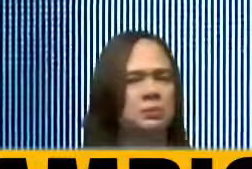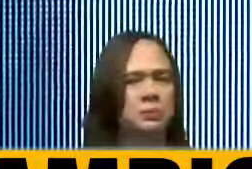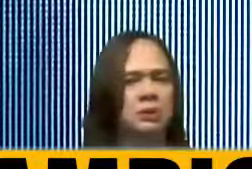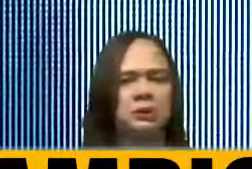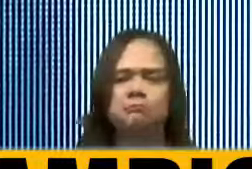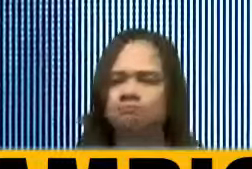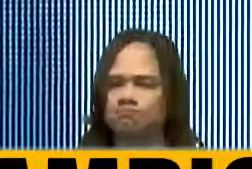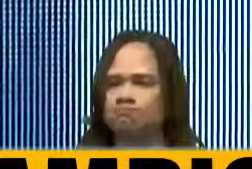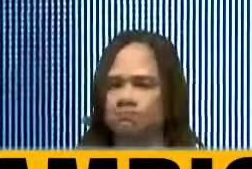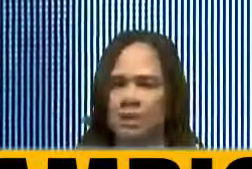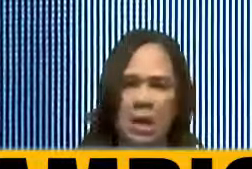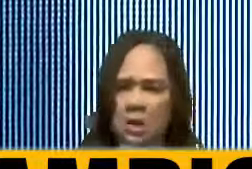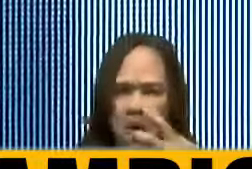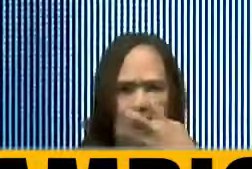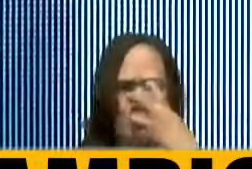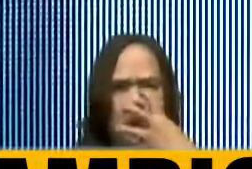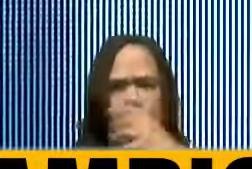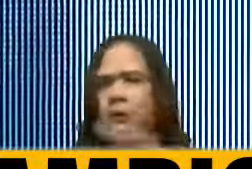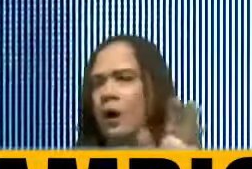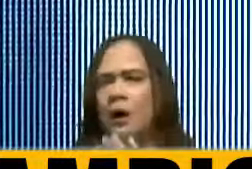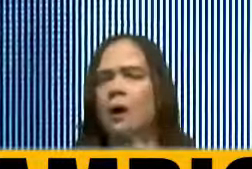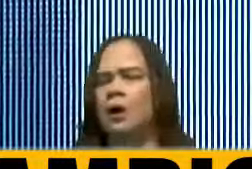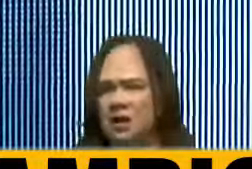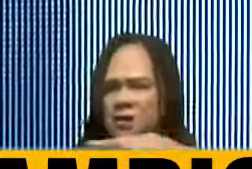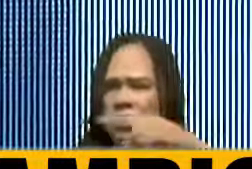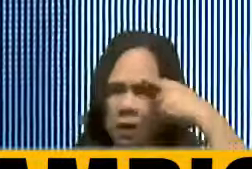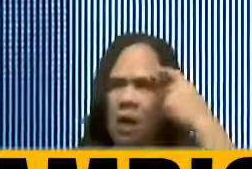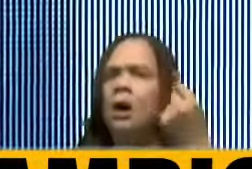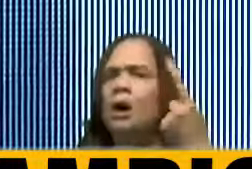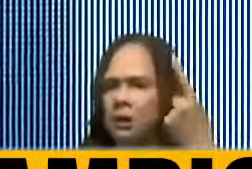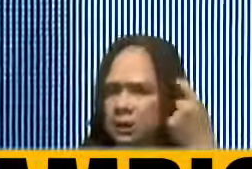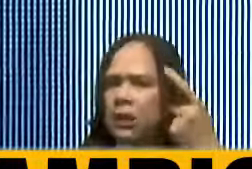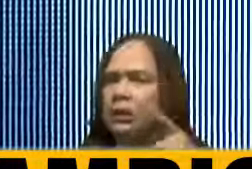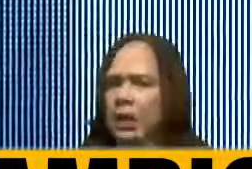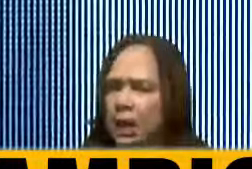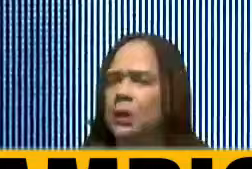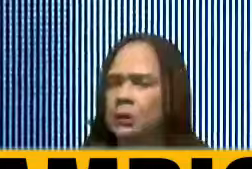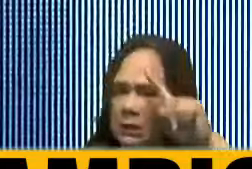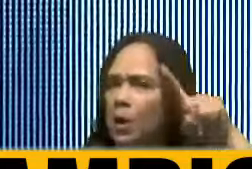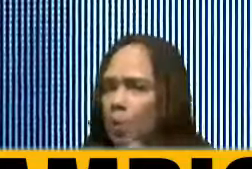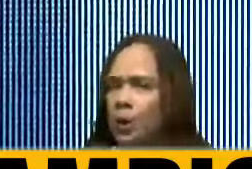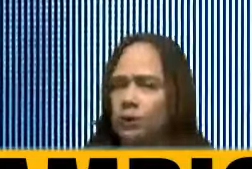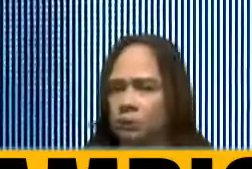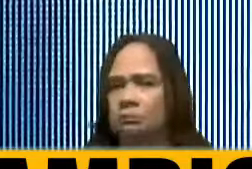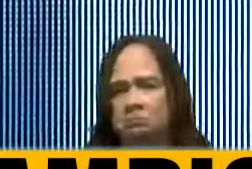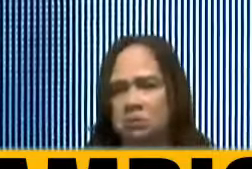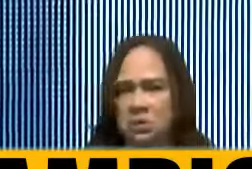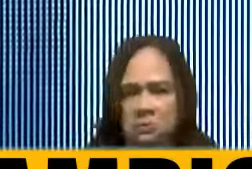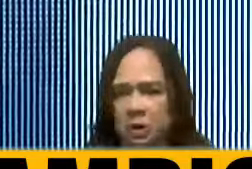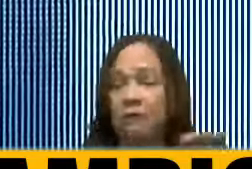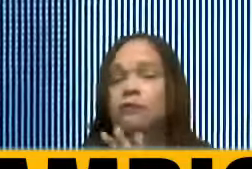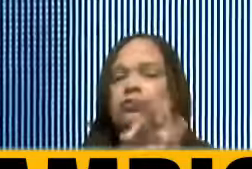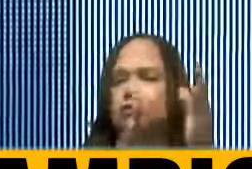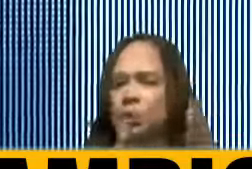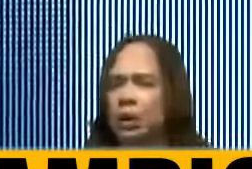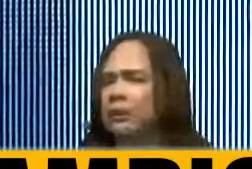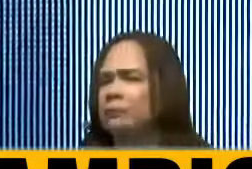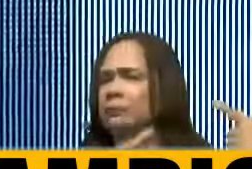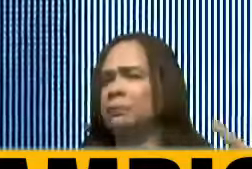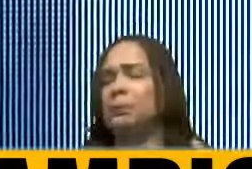llena de satisfacción eh Y de Orgullo y hay muchos empleados y muchos funcionarios no de ahora no de